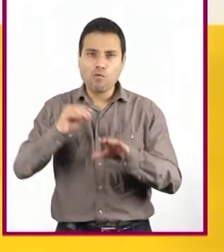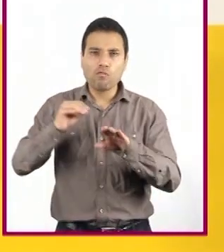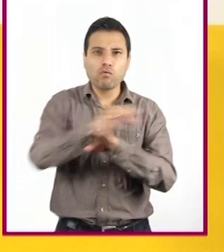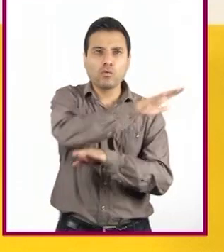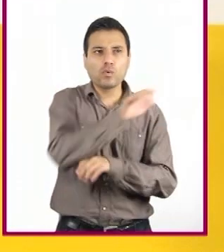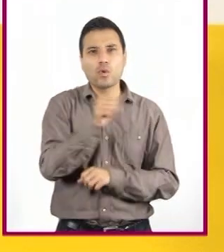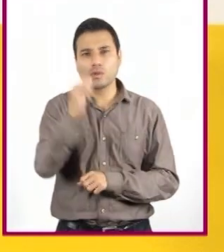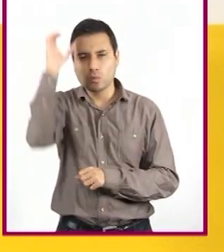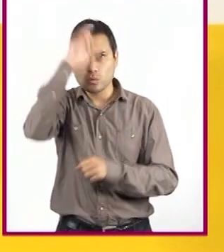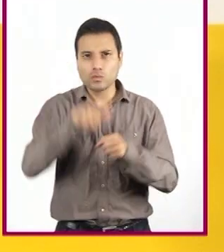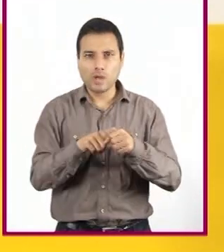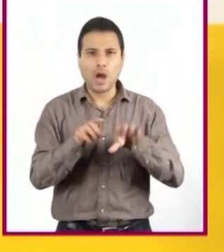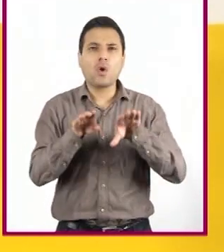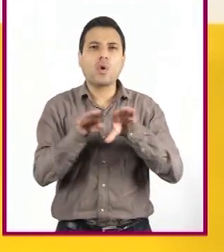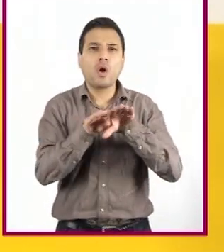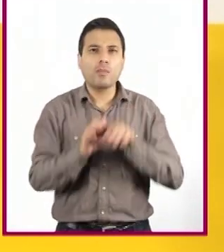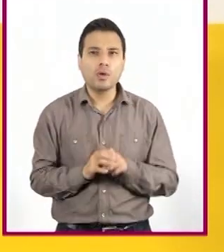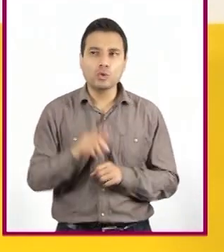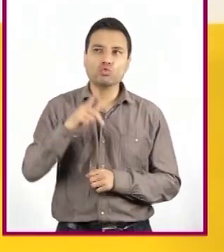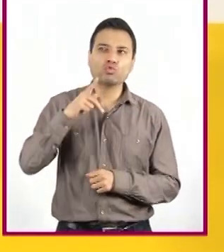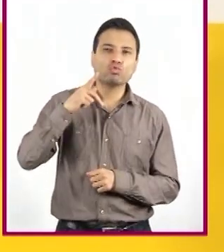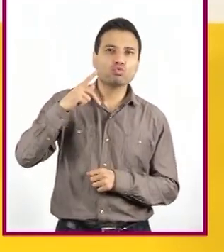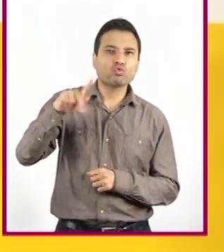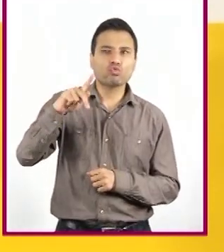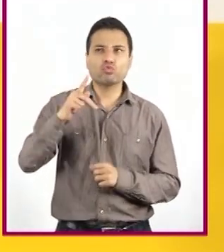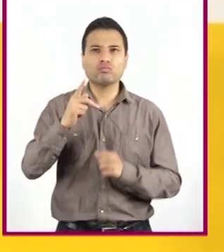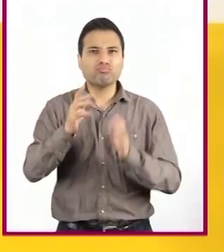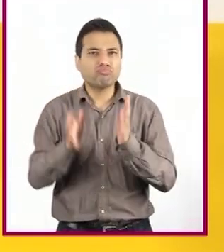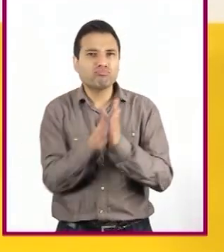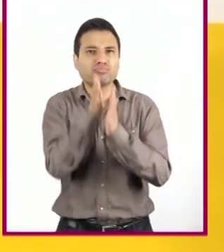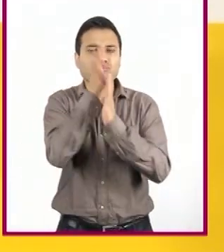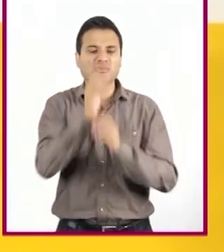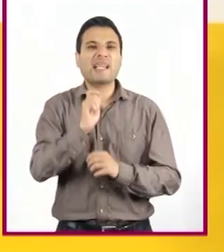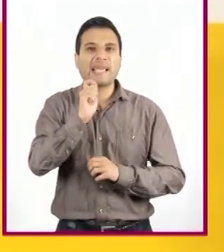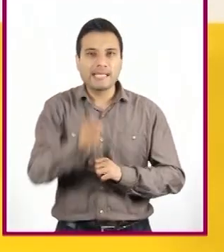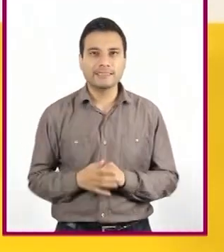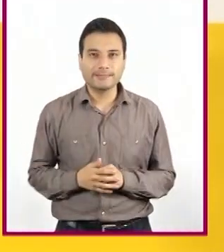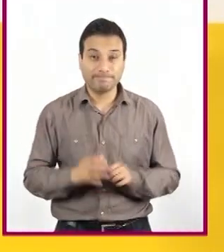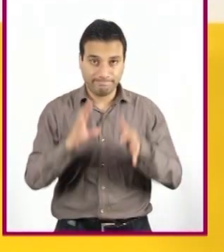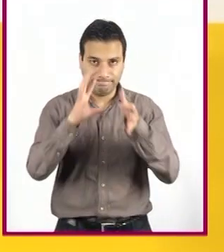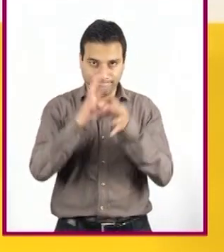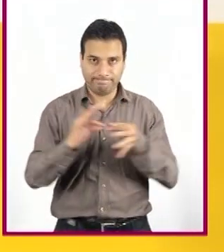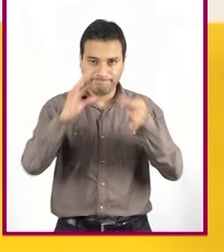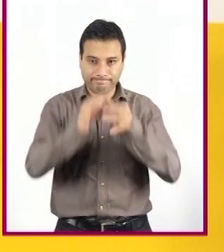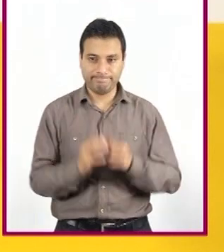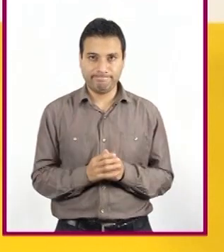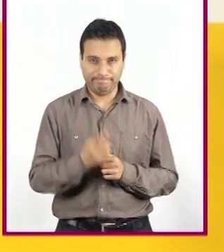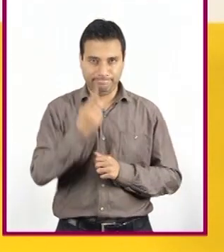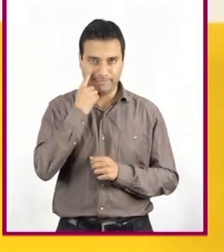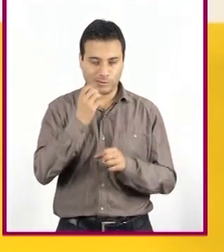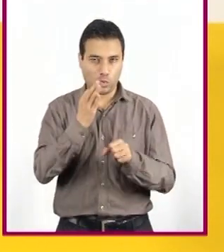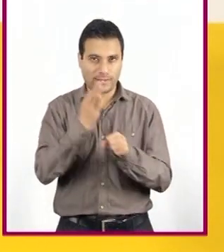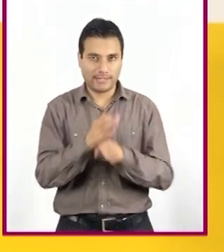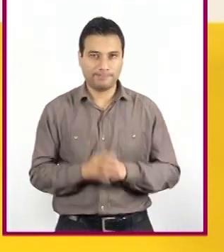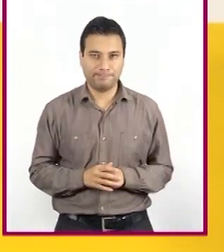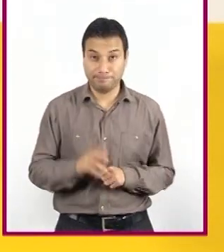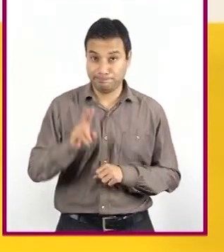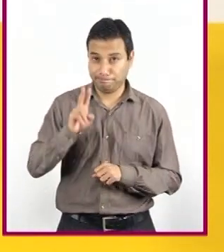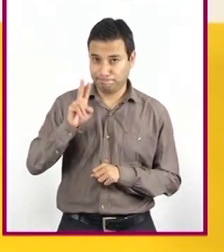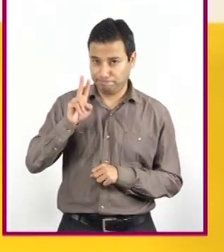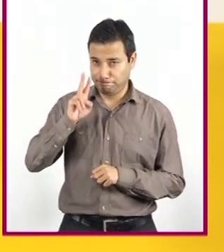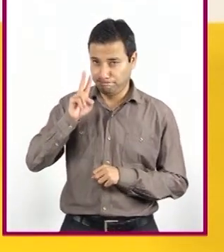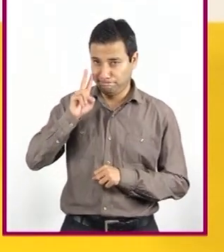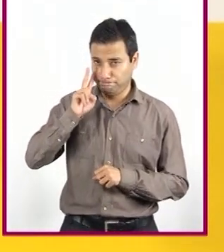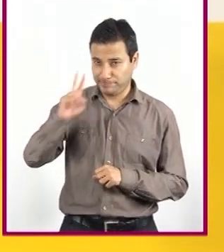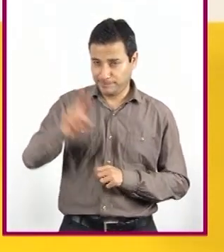legado arquitectónico. Y para introducirnos en el tema, veamos esta escena de Don Leopoldo y su